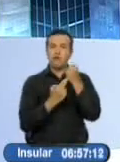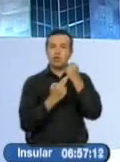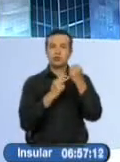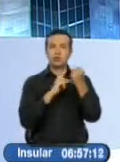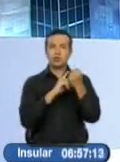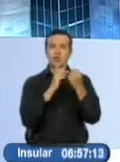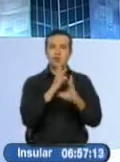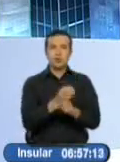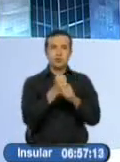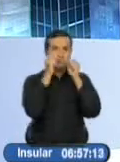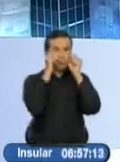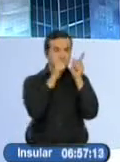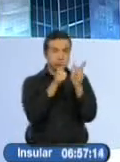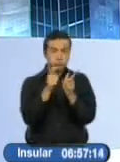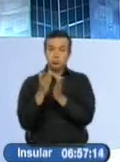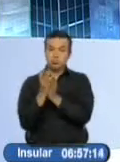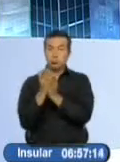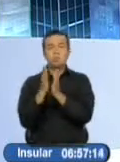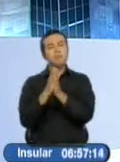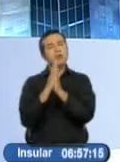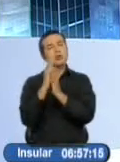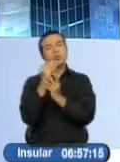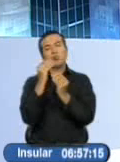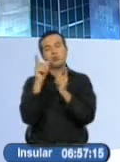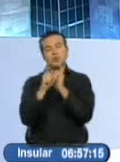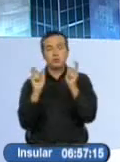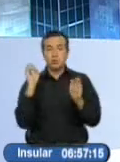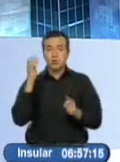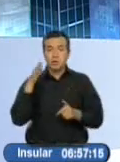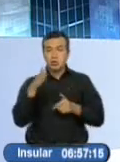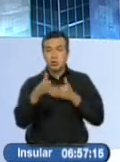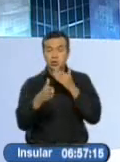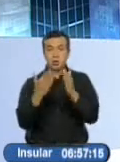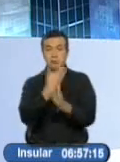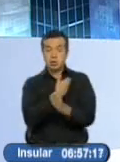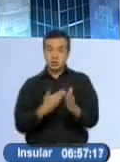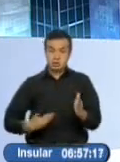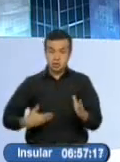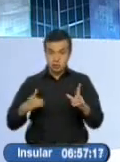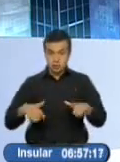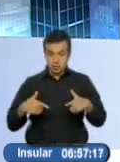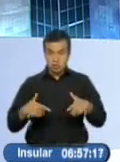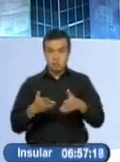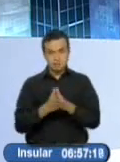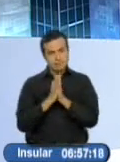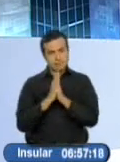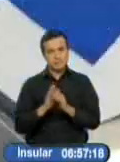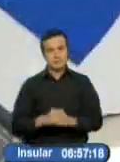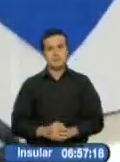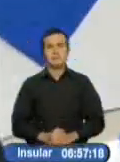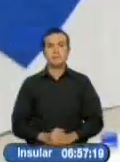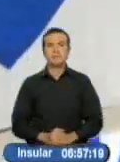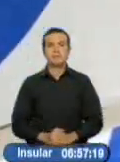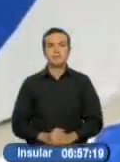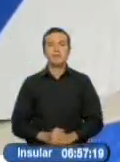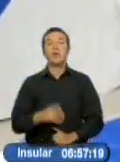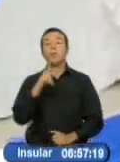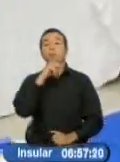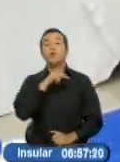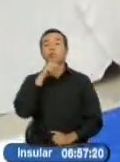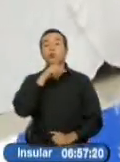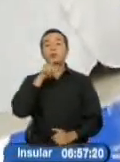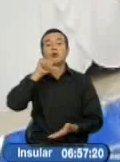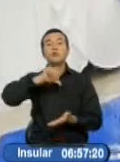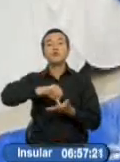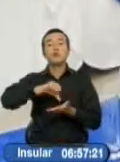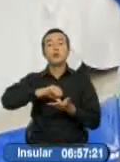en alta mar, fueron algunos de los pedidos del sector pesquero artesanal al jefe de Estado, Lenín Moreno. Portoviejo fue la ciudad